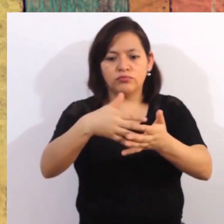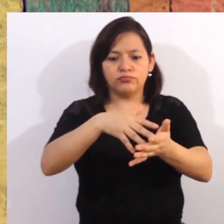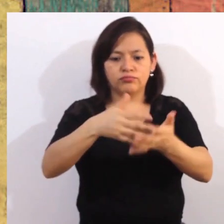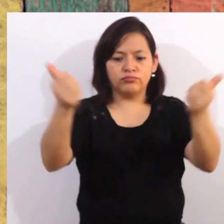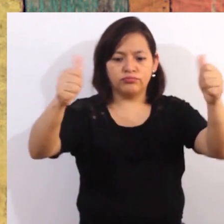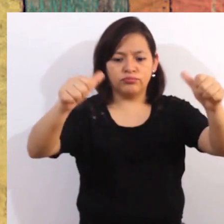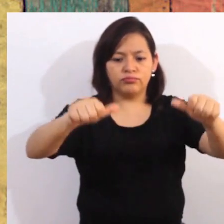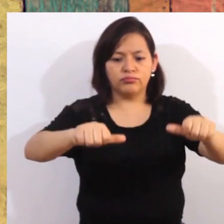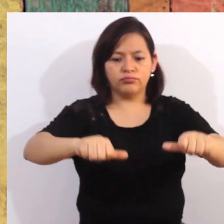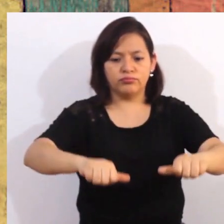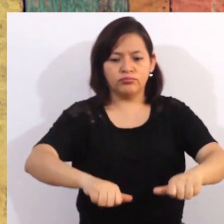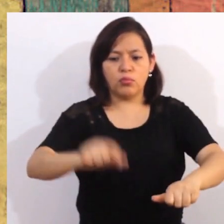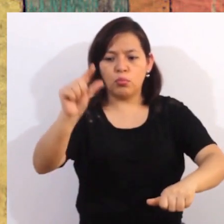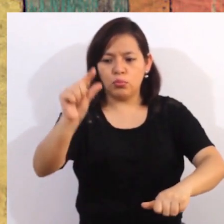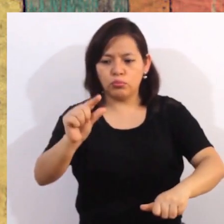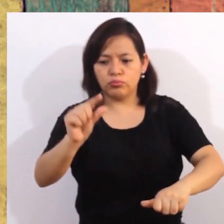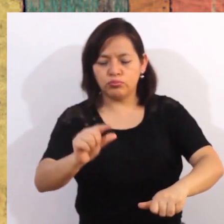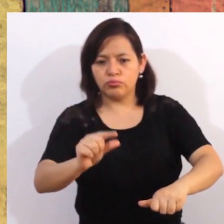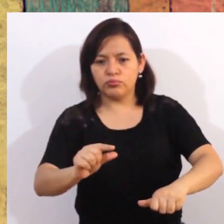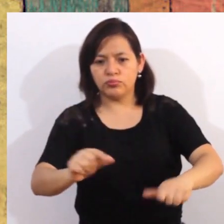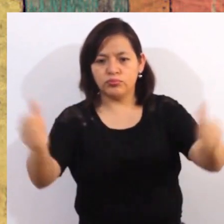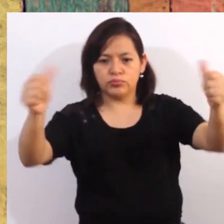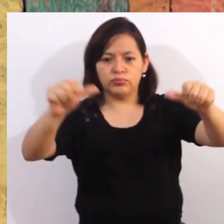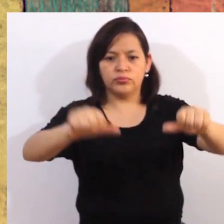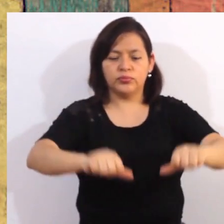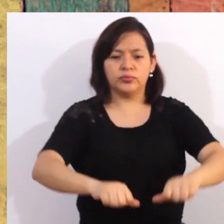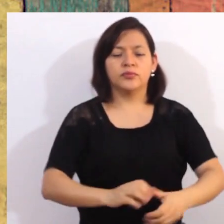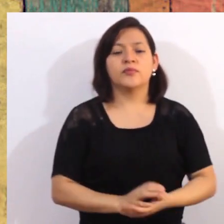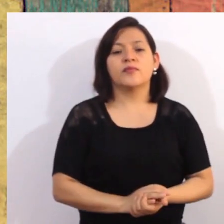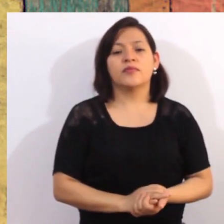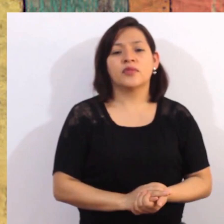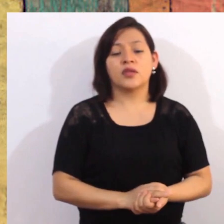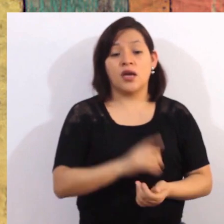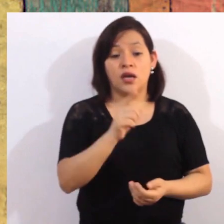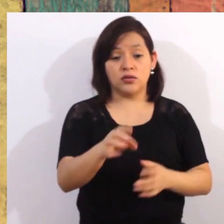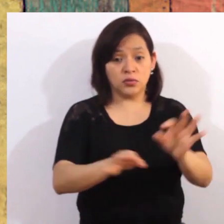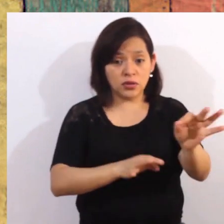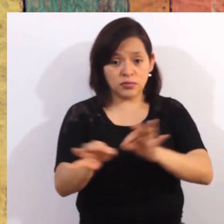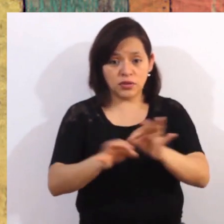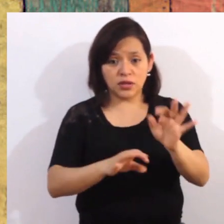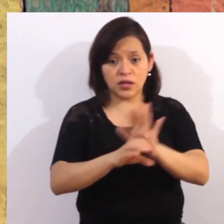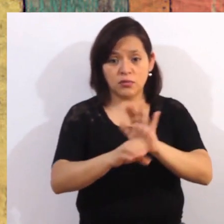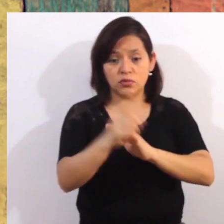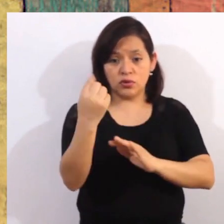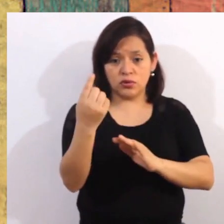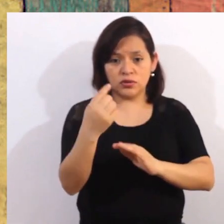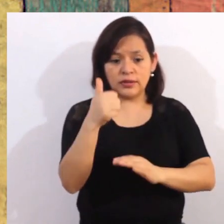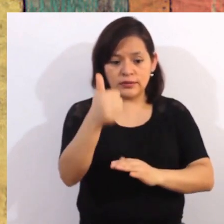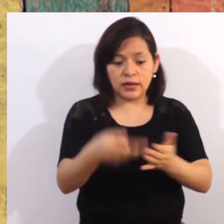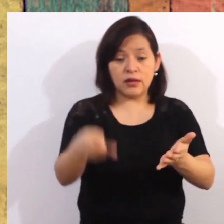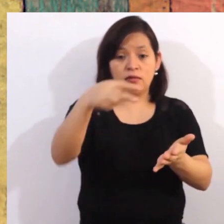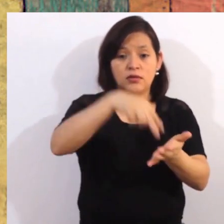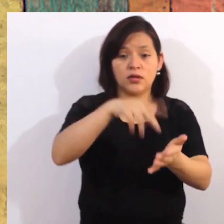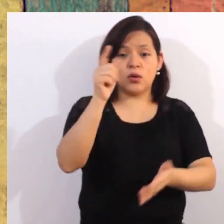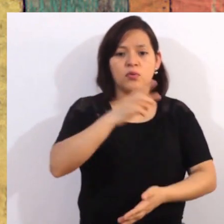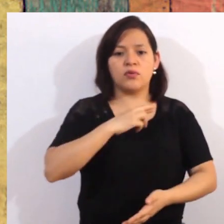Esto nos está explicando también la narración del capítulo 11. Dice, se levantará luego